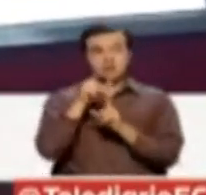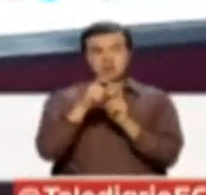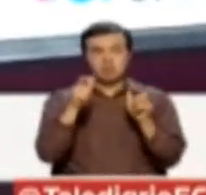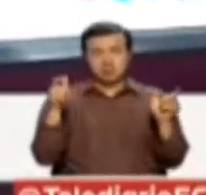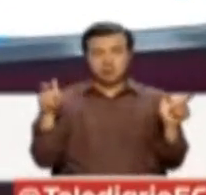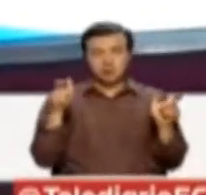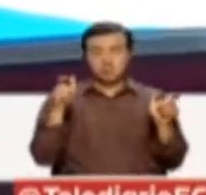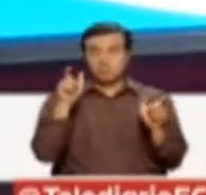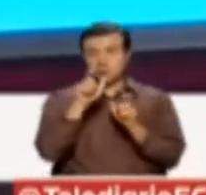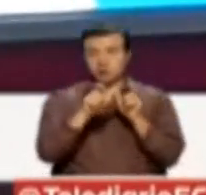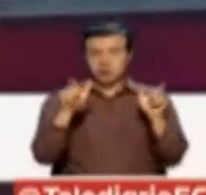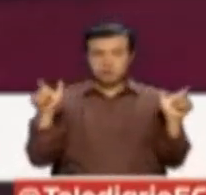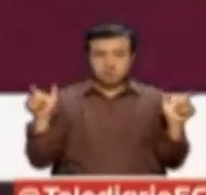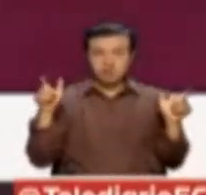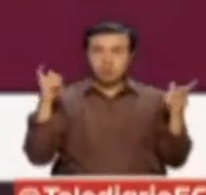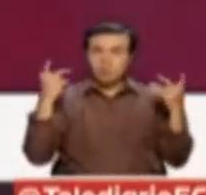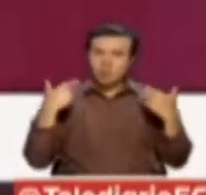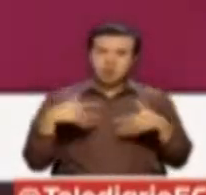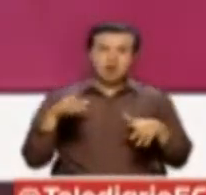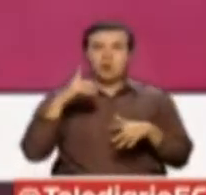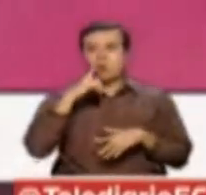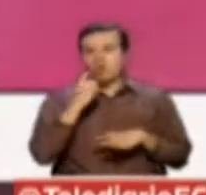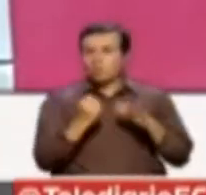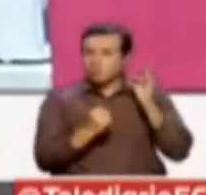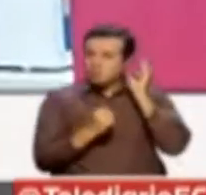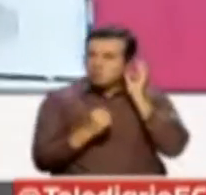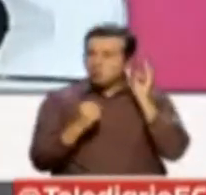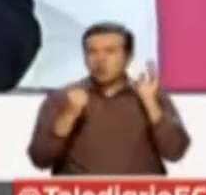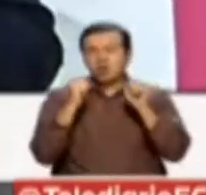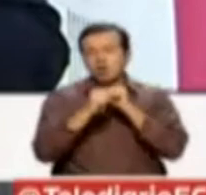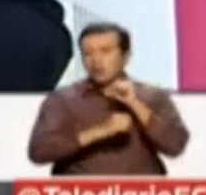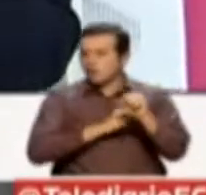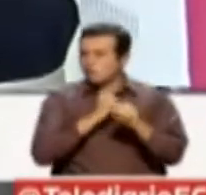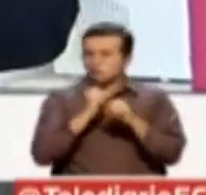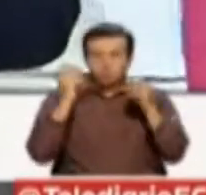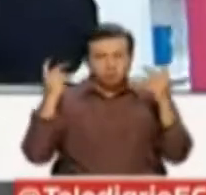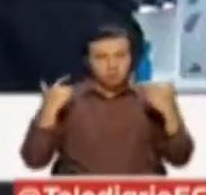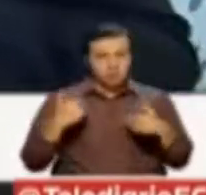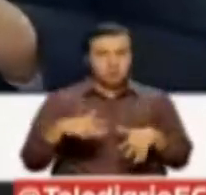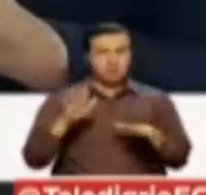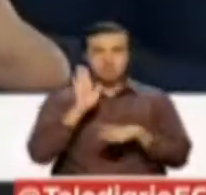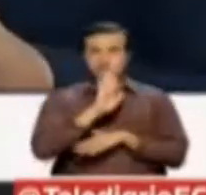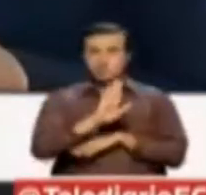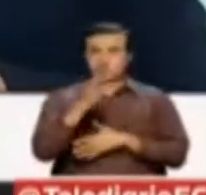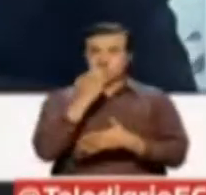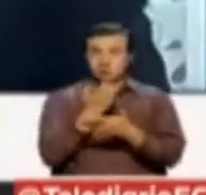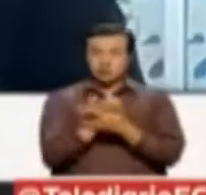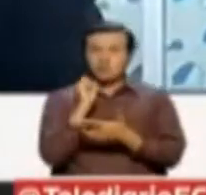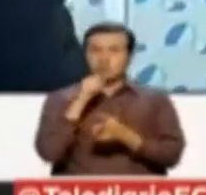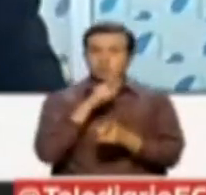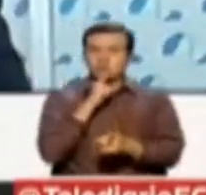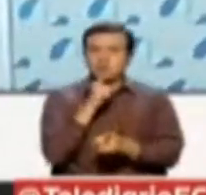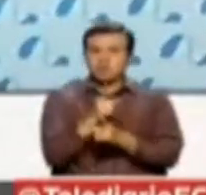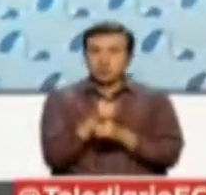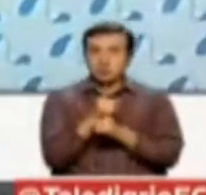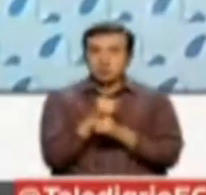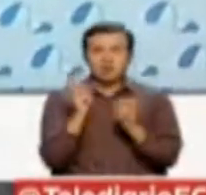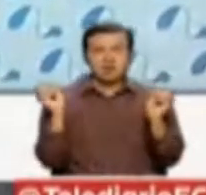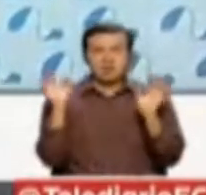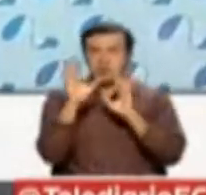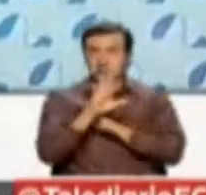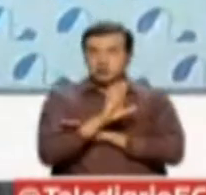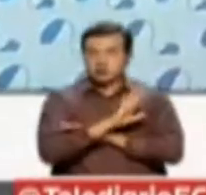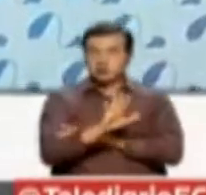que las personas sin importar sexo sin importar su edad lo que sea su condición económica puedan acceder a exámenes gratuitos